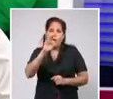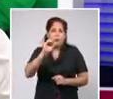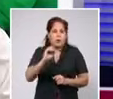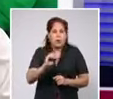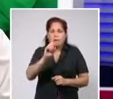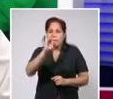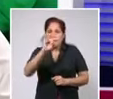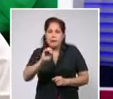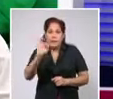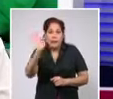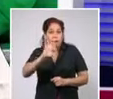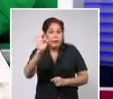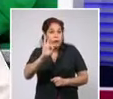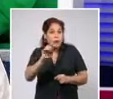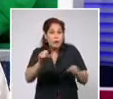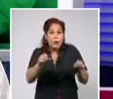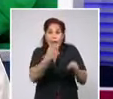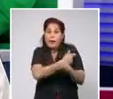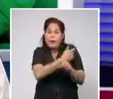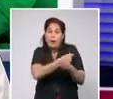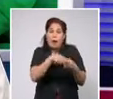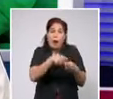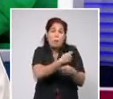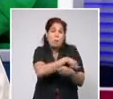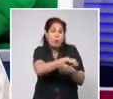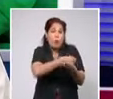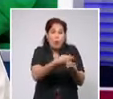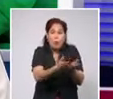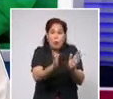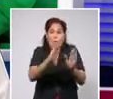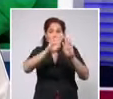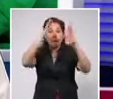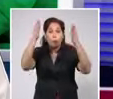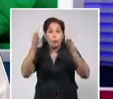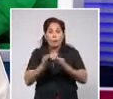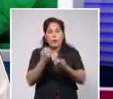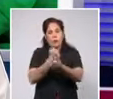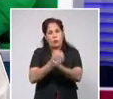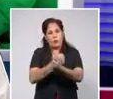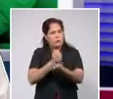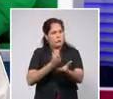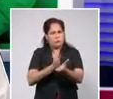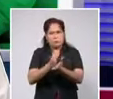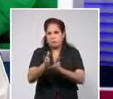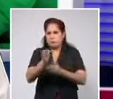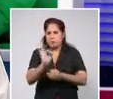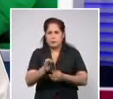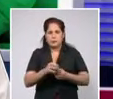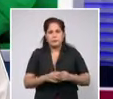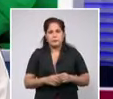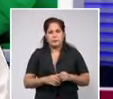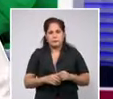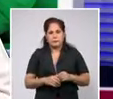80% de cobertura de vacunación de la población, los riesgos van a estar presentes.